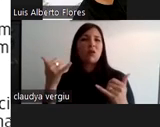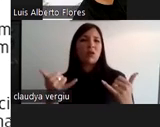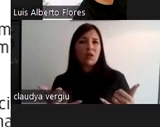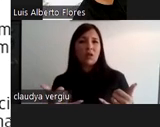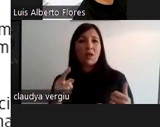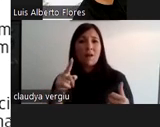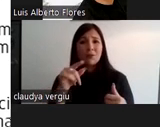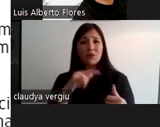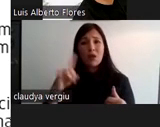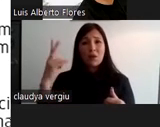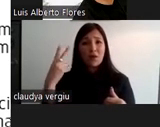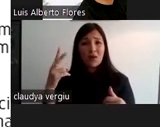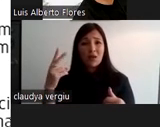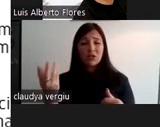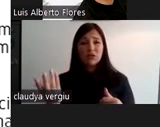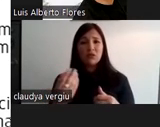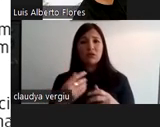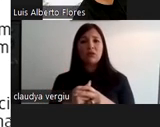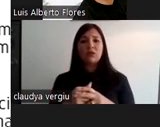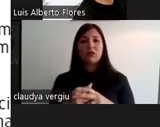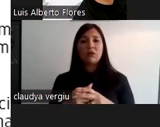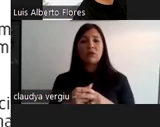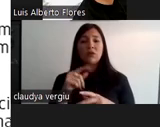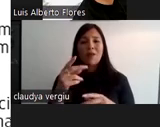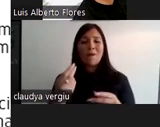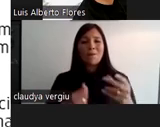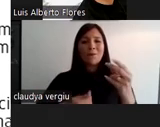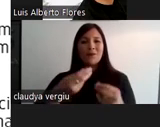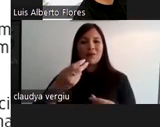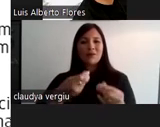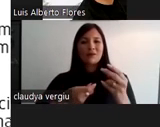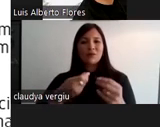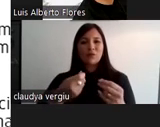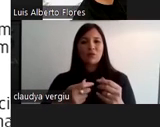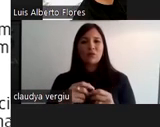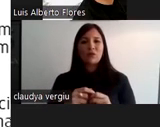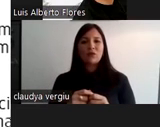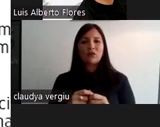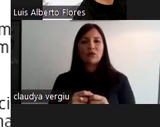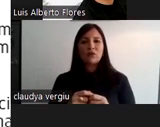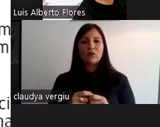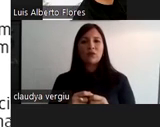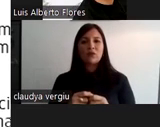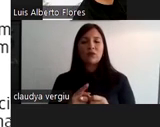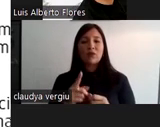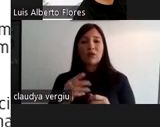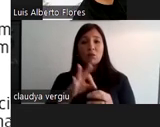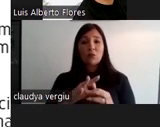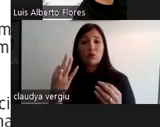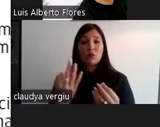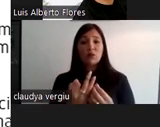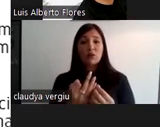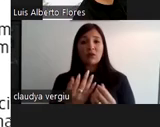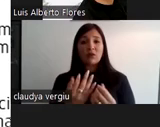vacacionista donde debemos recibir y poner nuestros presupuestos nuestra punto más álgido de importancia es en el